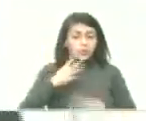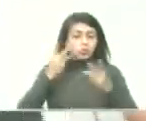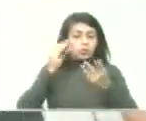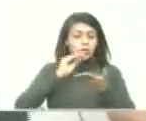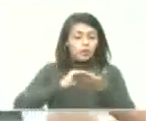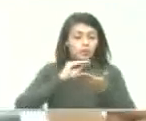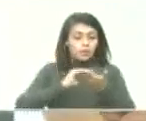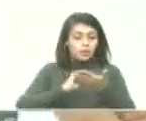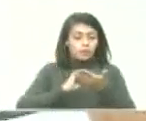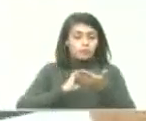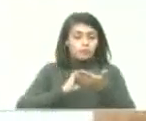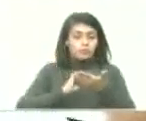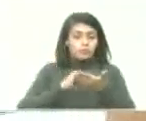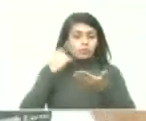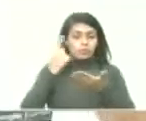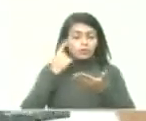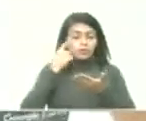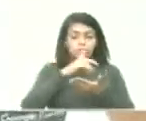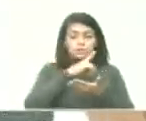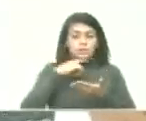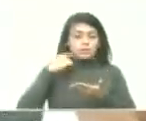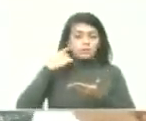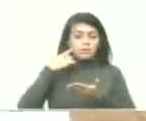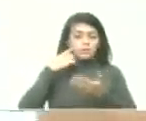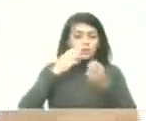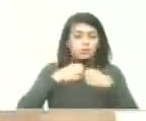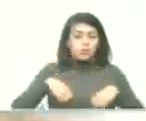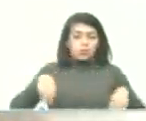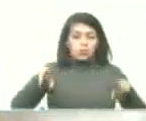veces, no solamente Iván Duque, hasta Naciones Unidas,